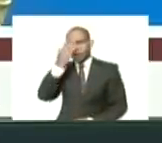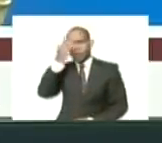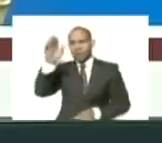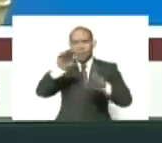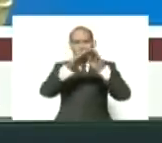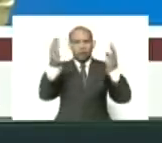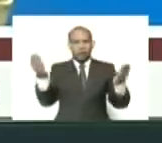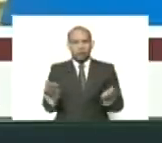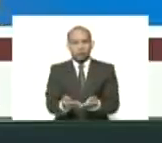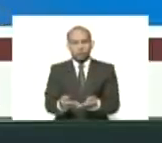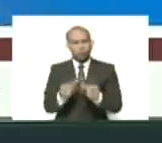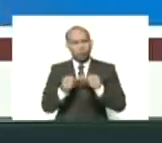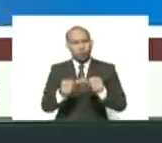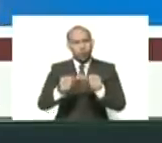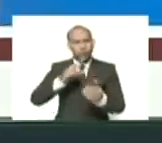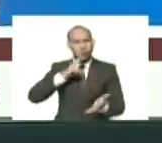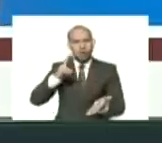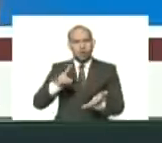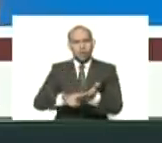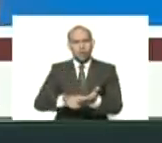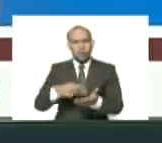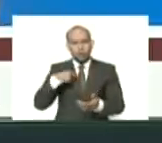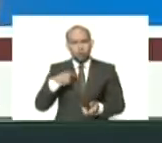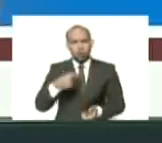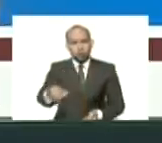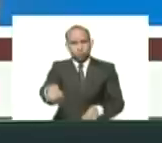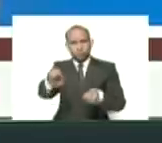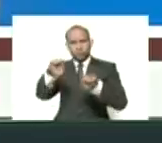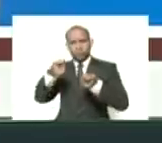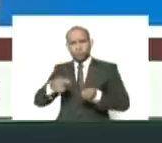que prevalezca la verdad. Recibo este documento